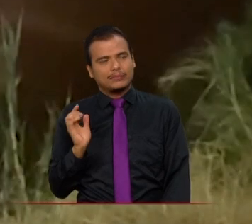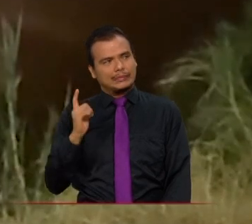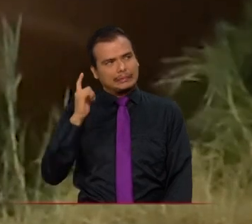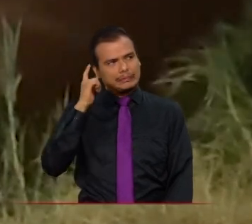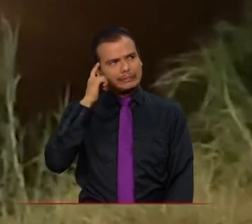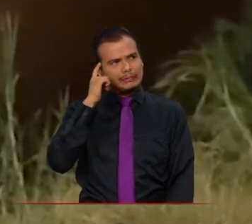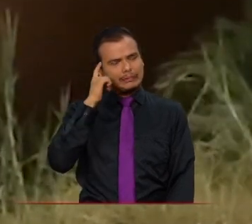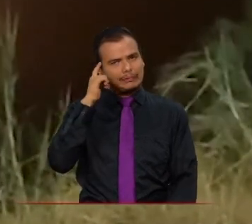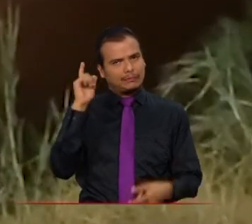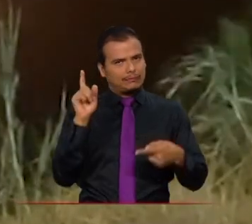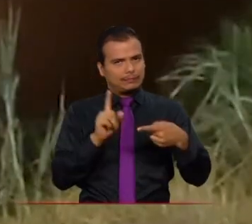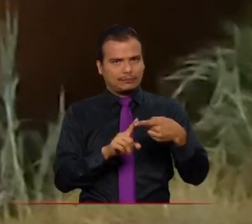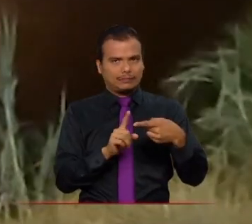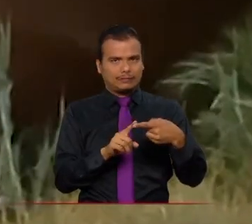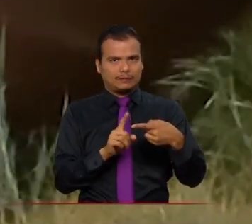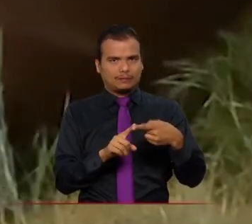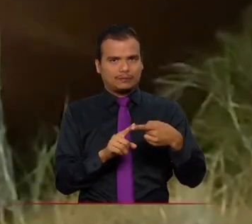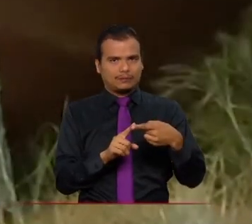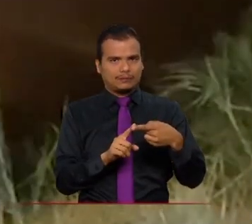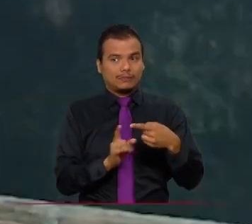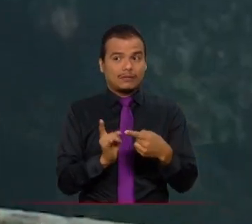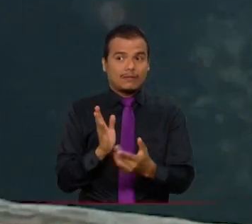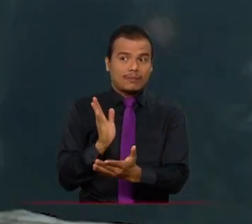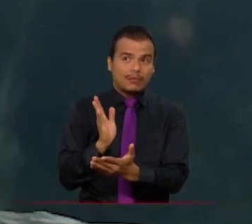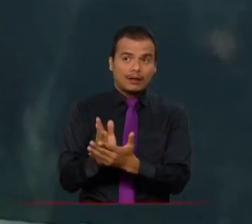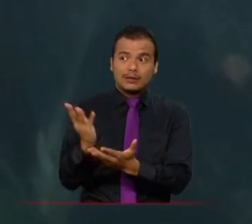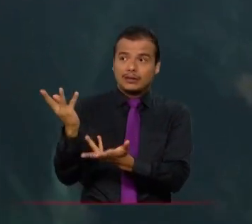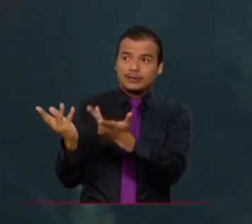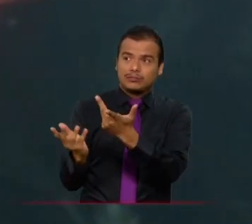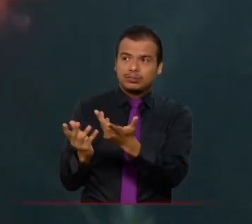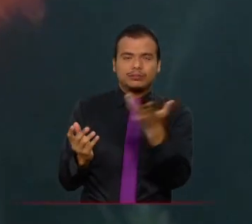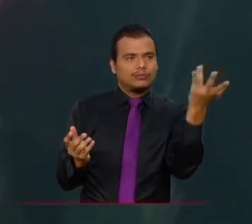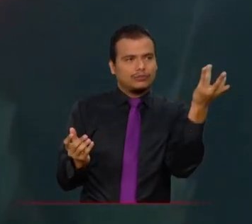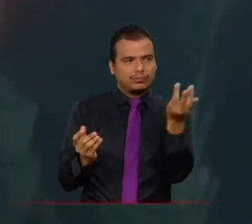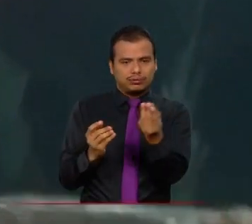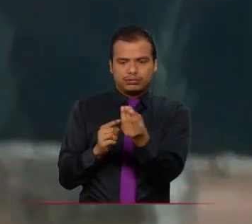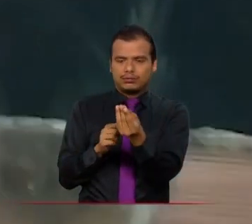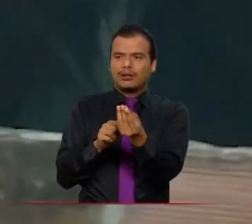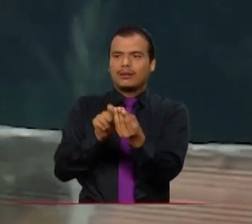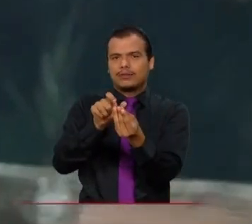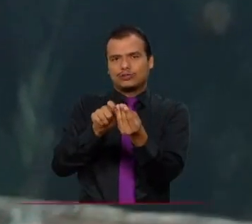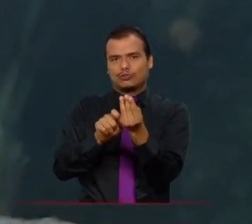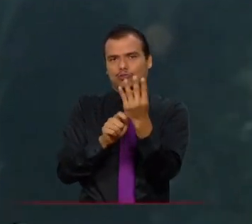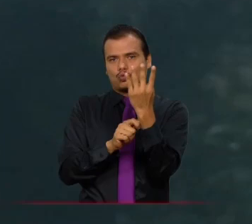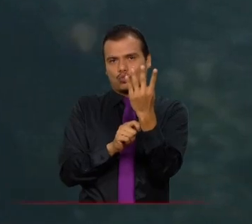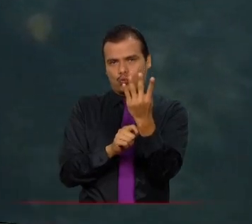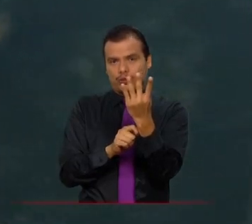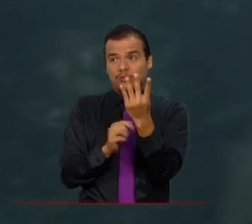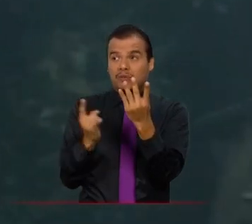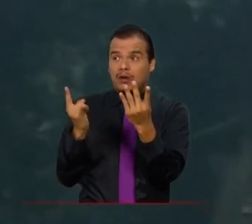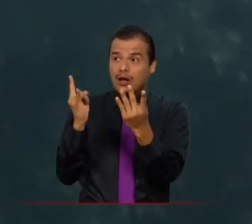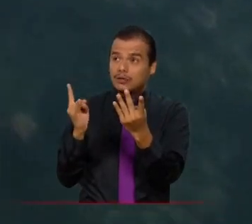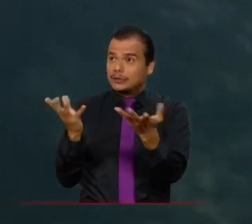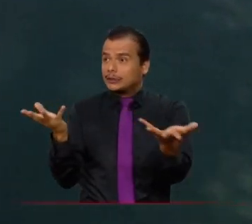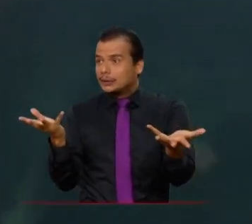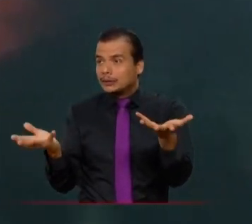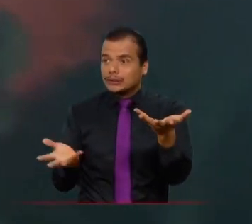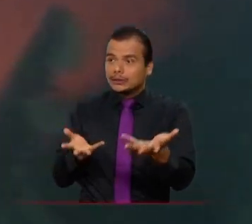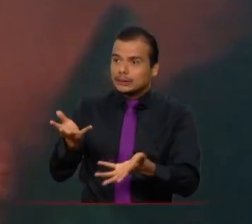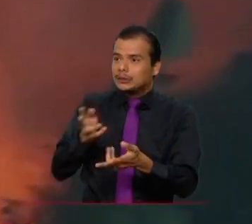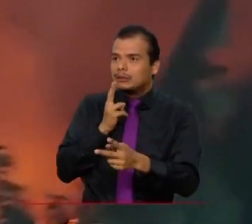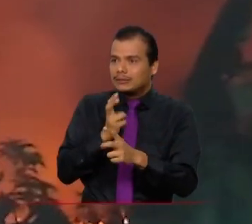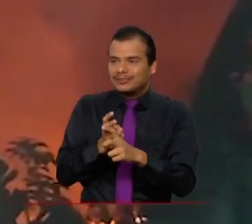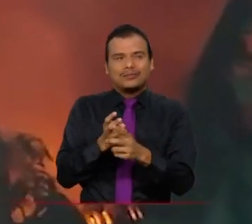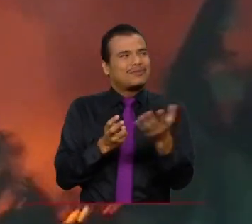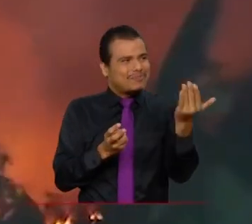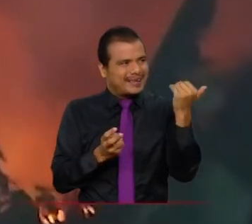envía es una una máquina con cuatro personas dependiendo de las condiciones entonces empiezan a pedir recursos a no ser que nos indiquen